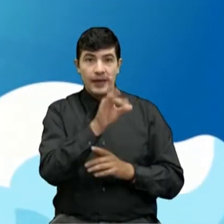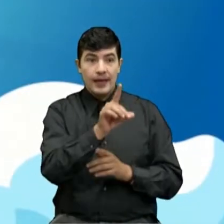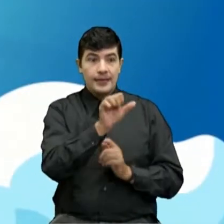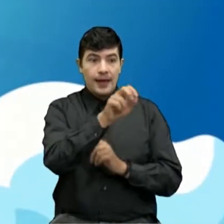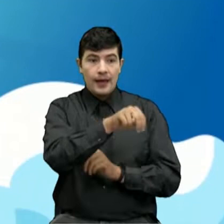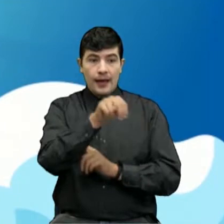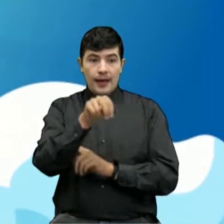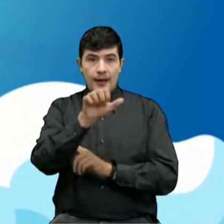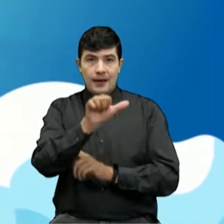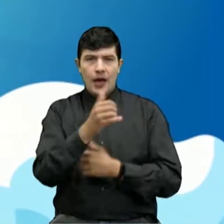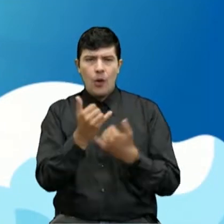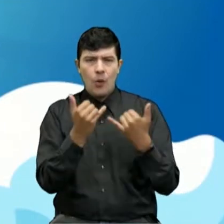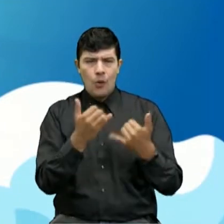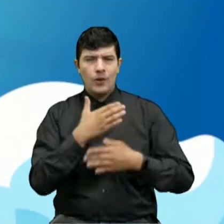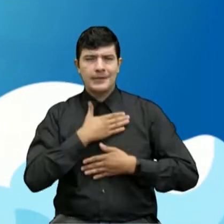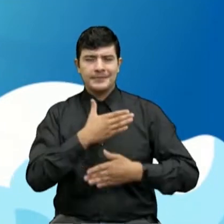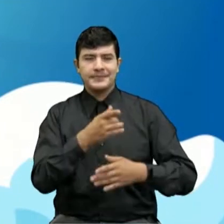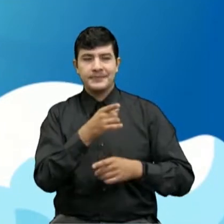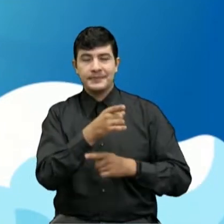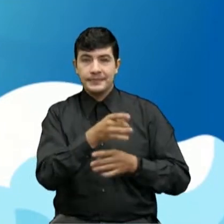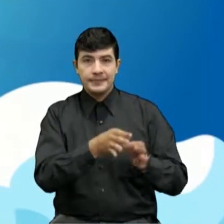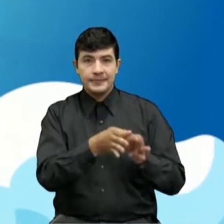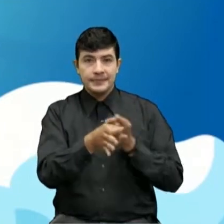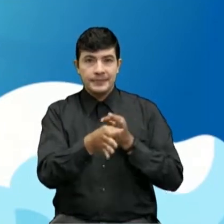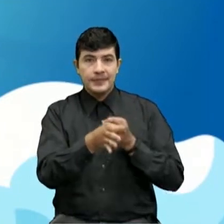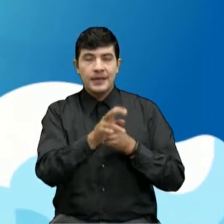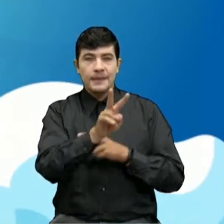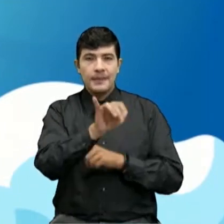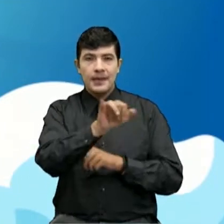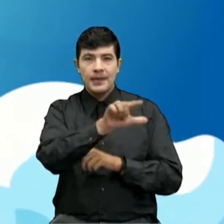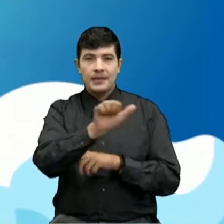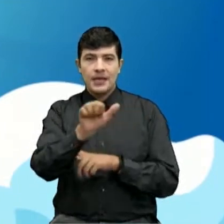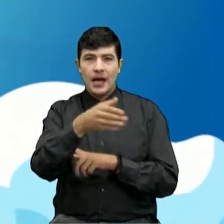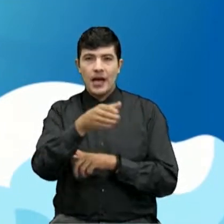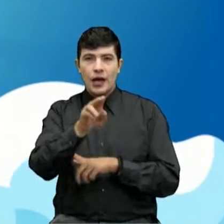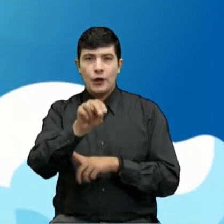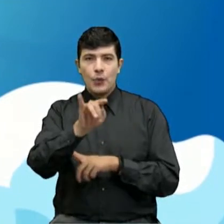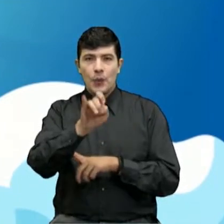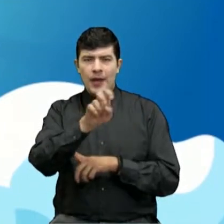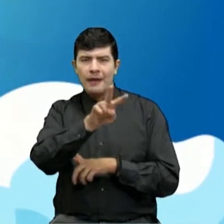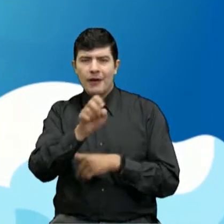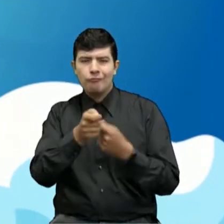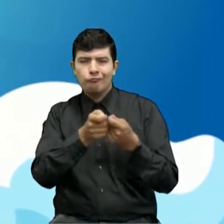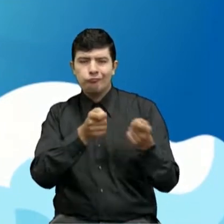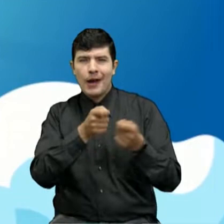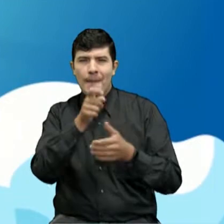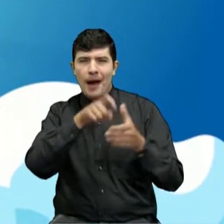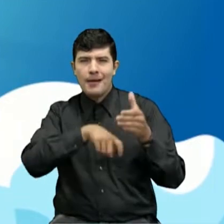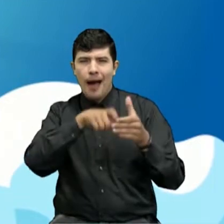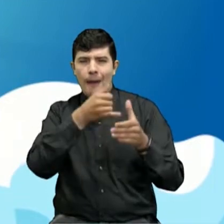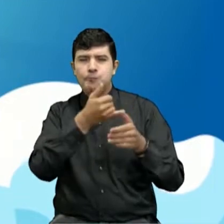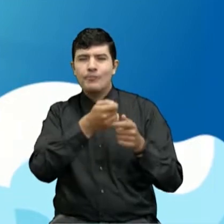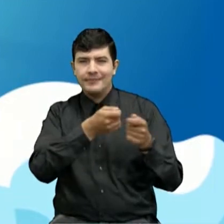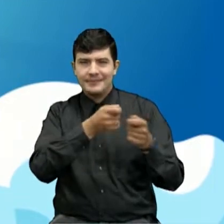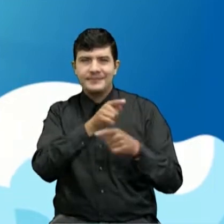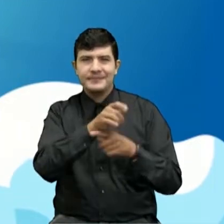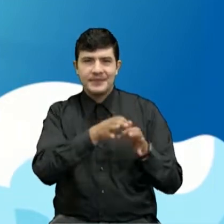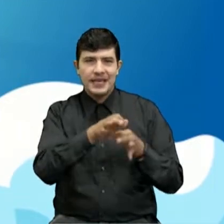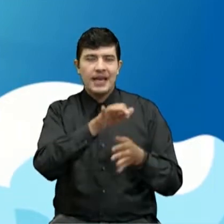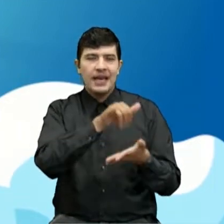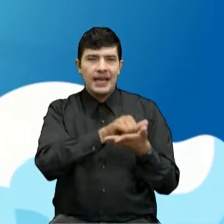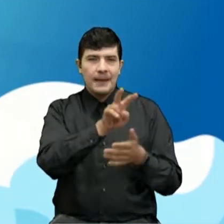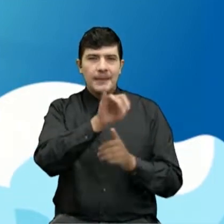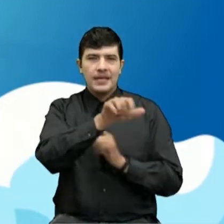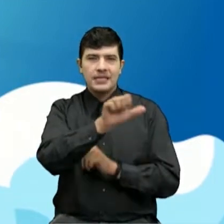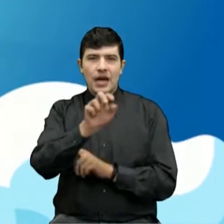Dana, que hoy nos saluda desde Villanueva. Excelente, wow. Tomándose una selfie con nuestro programa. Un besito